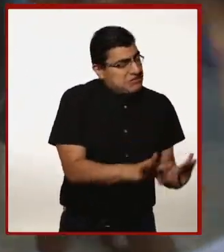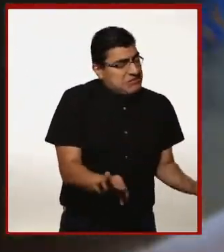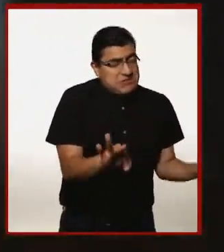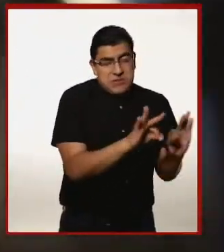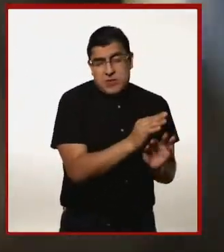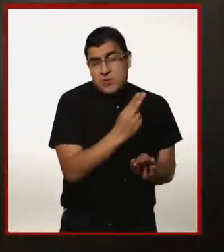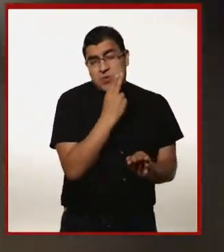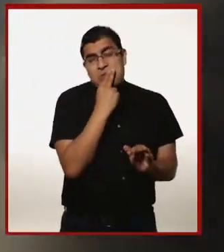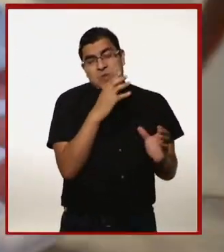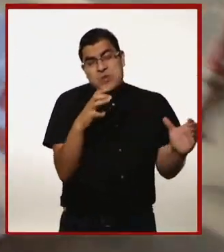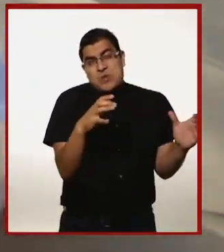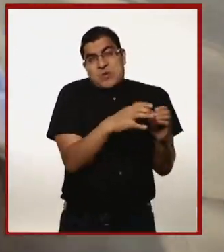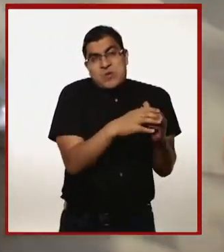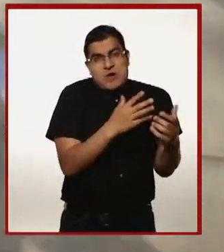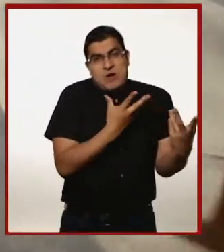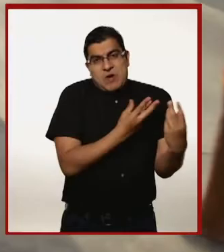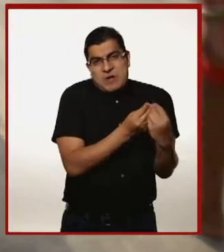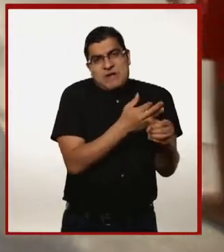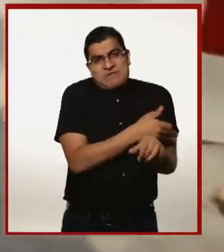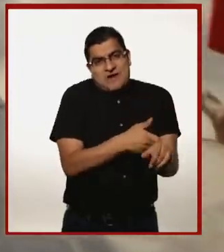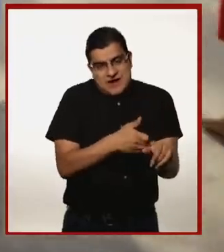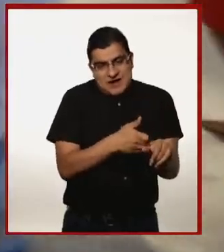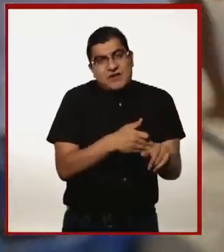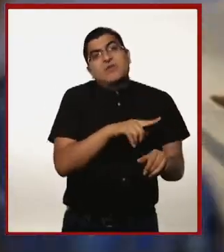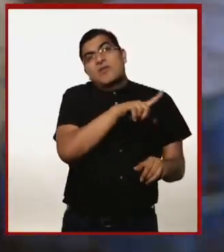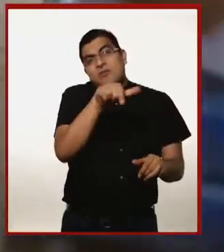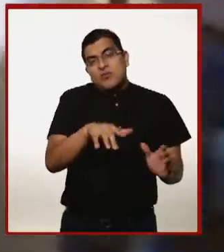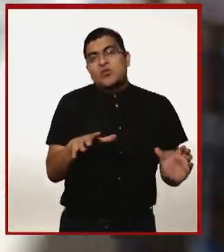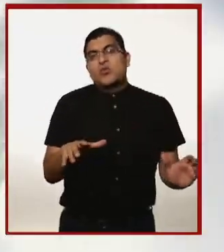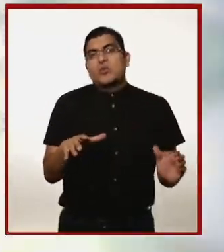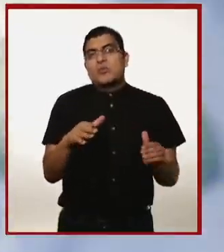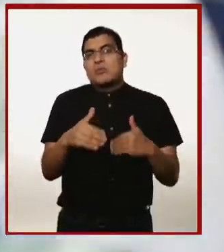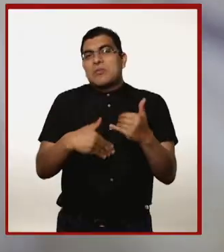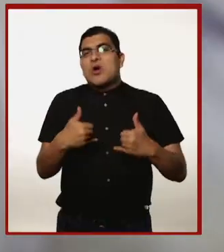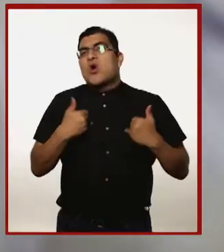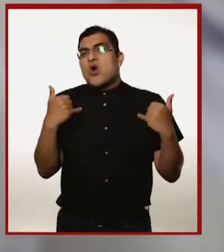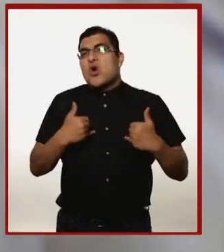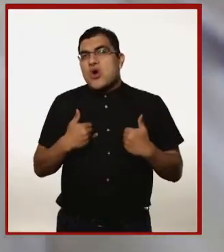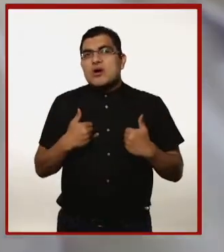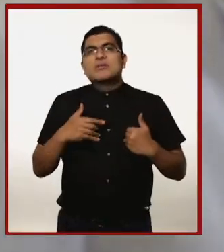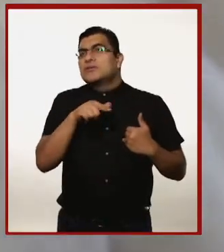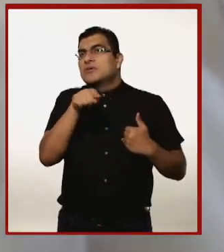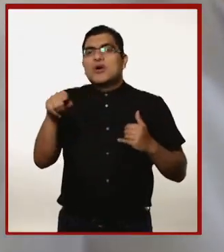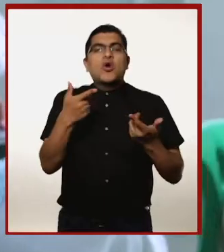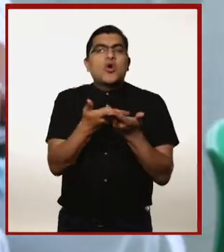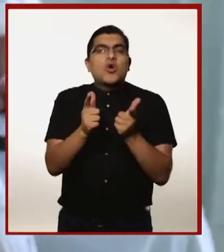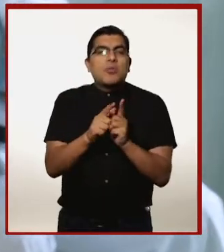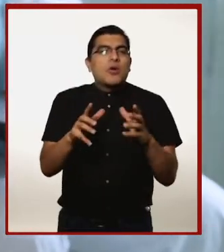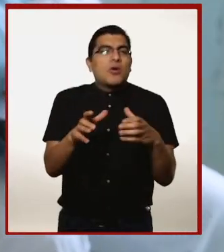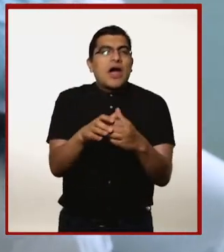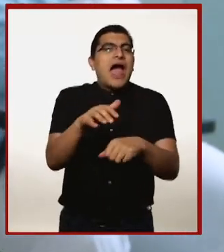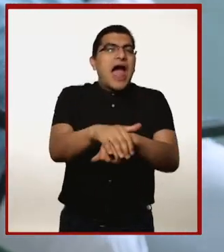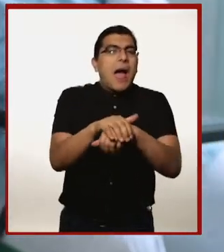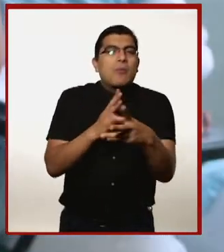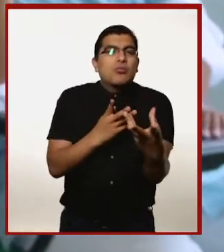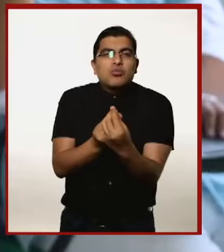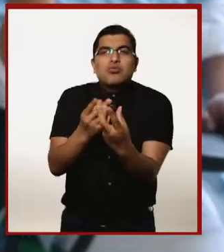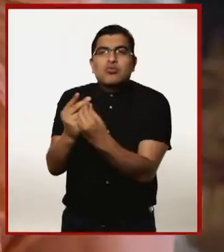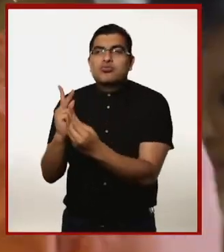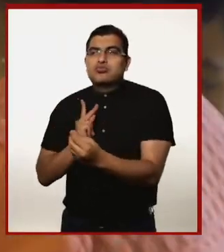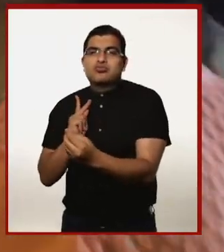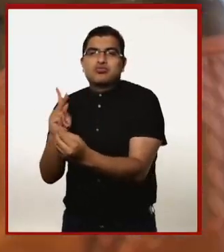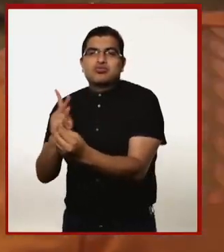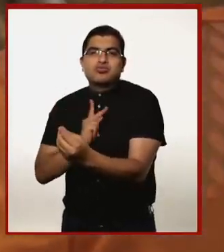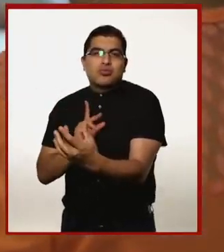es básica claro. esa vinculación, pero quizás cuando vamos entrando a la adolescencia, en la juventud, los grupos de pares se vuelven